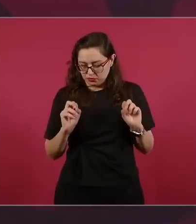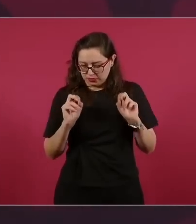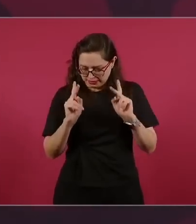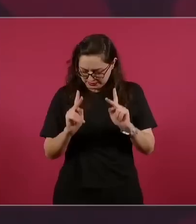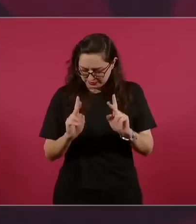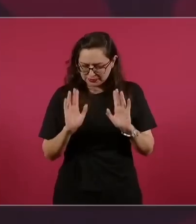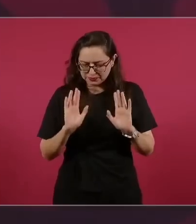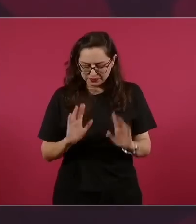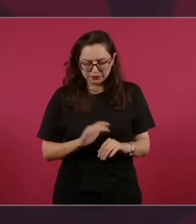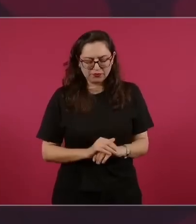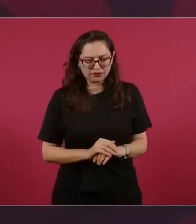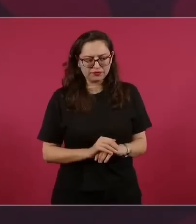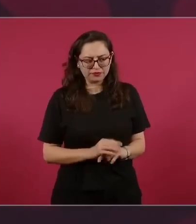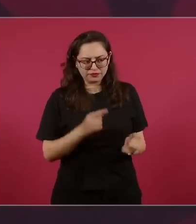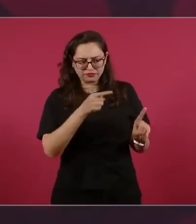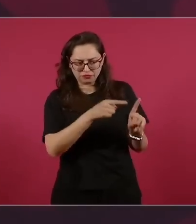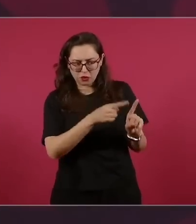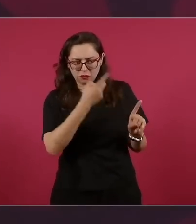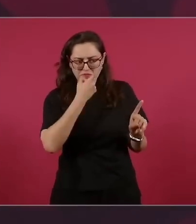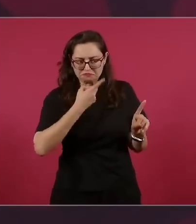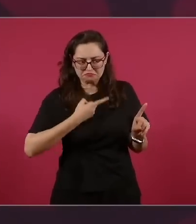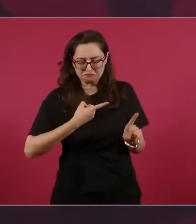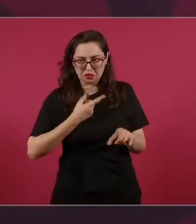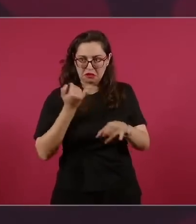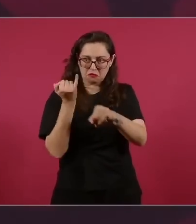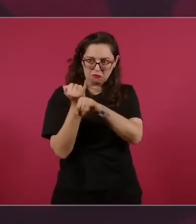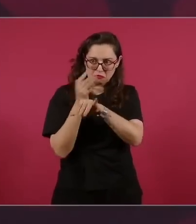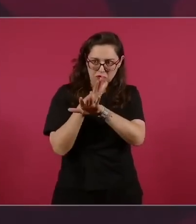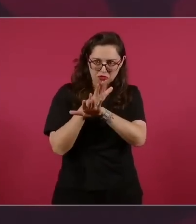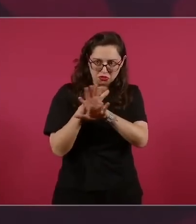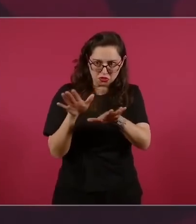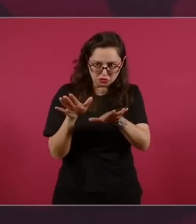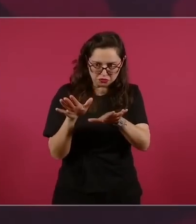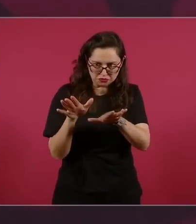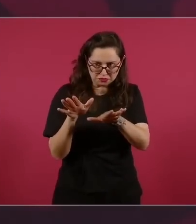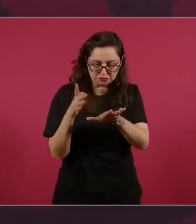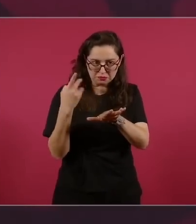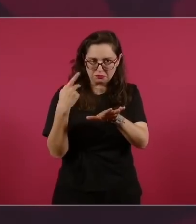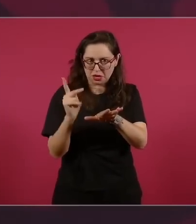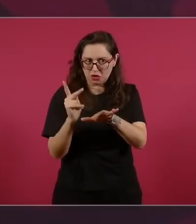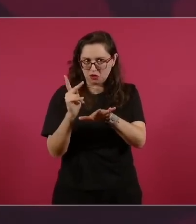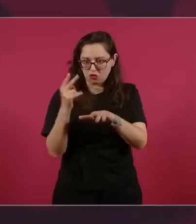se reserve a la fuente de información.